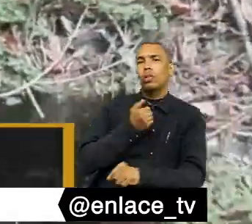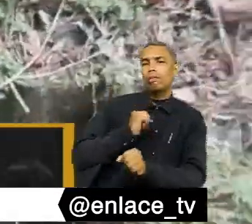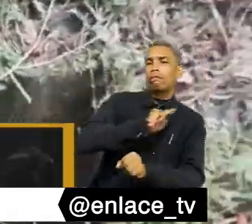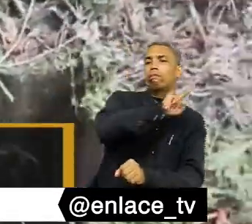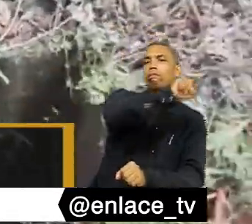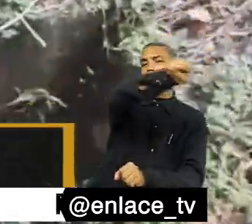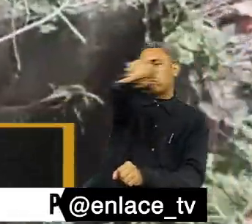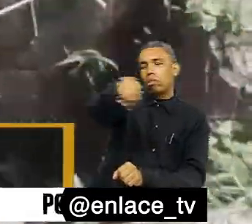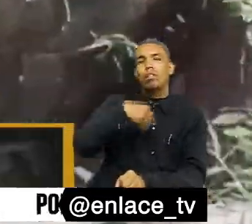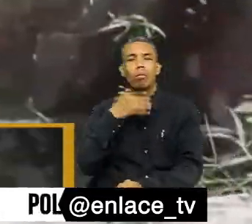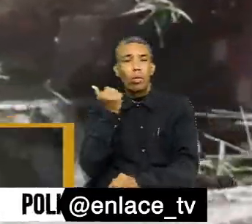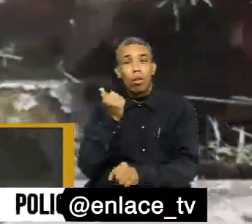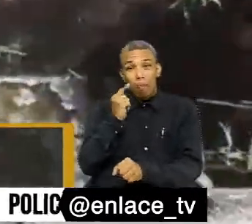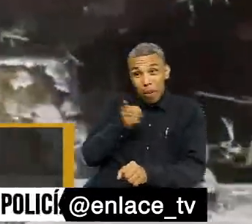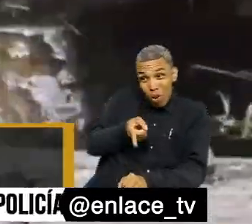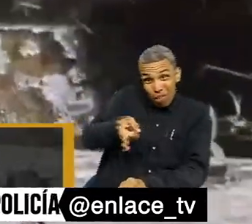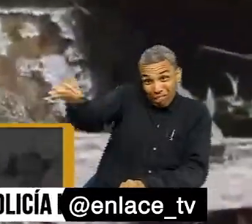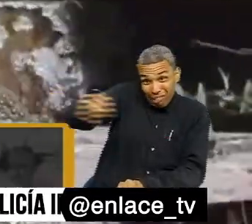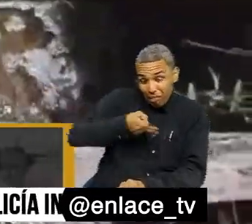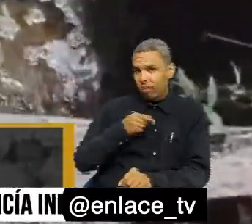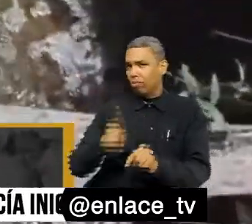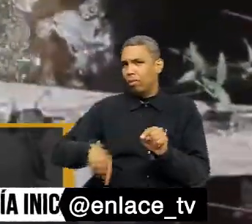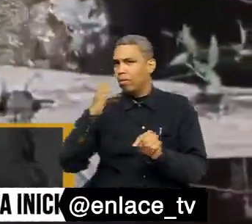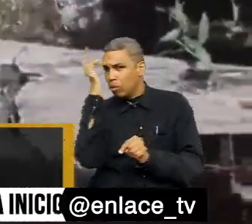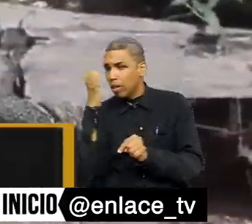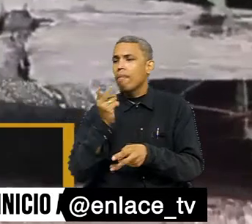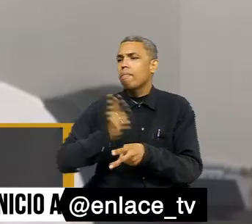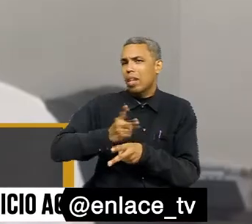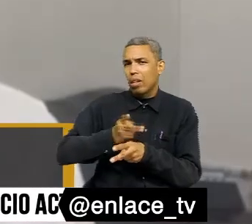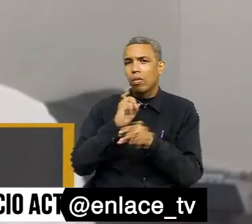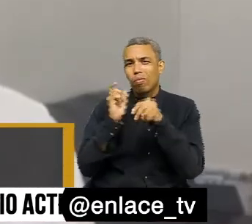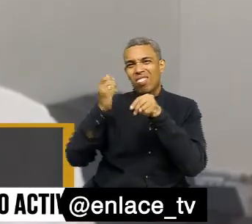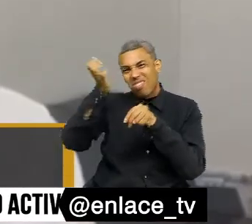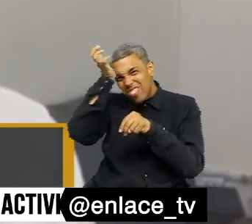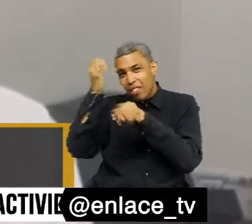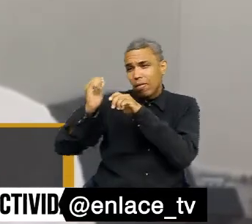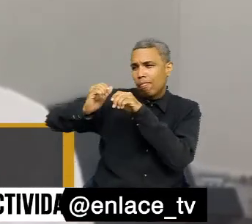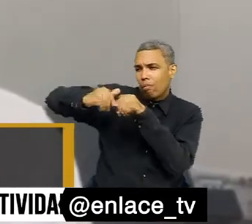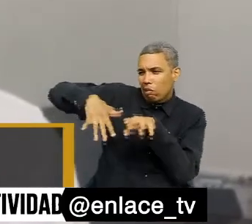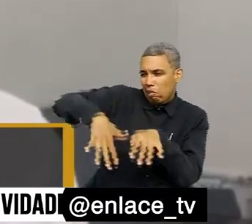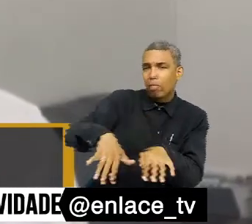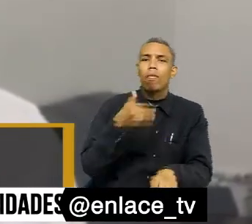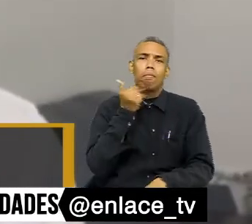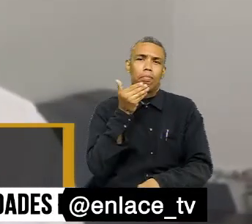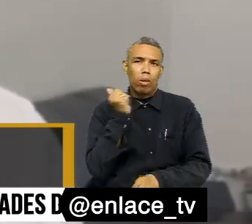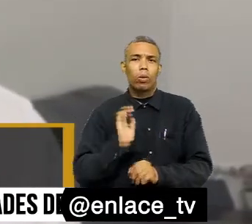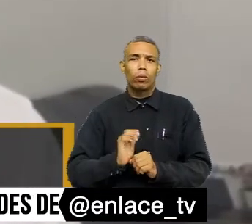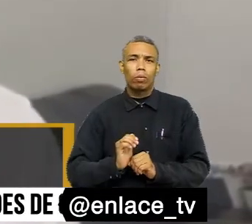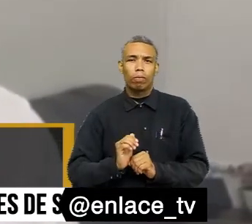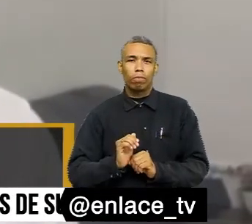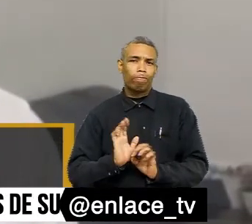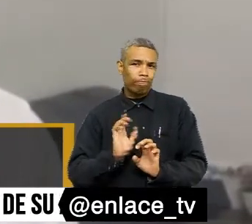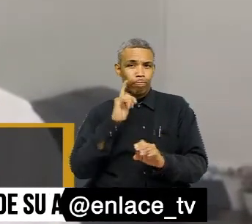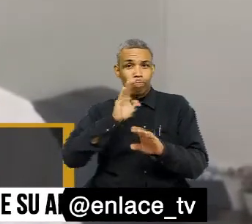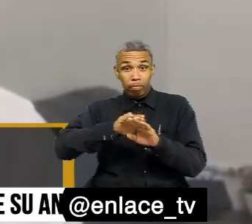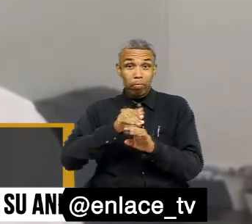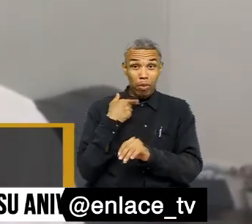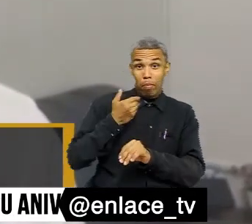o personas o los animales que transitan, bestias, pues se recomienda que eviten el paso por ahí. Y como alternativa hay una